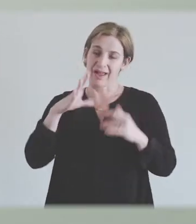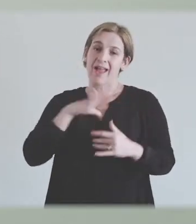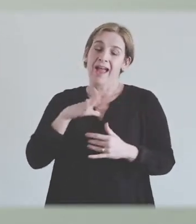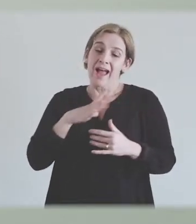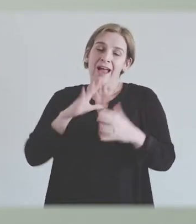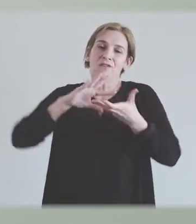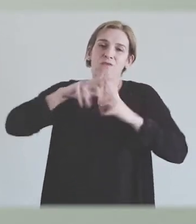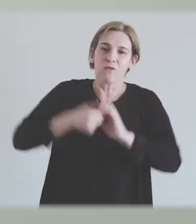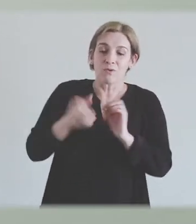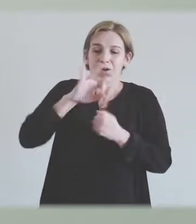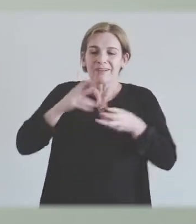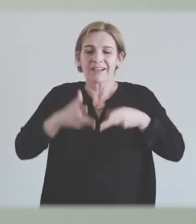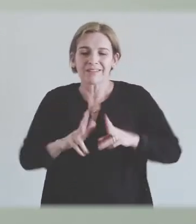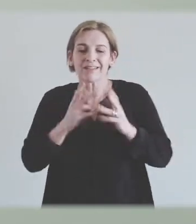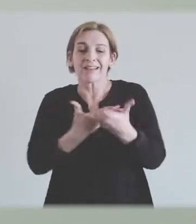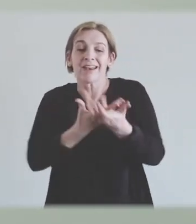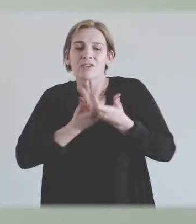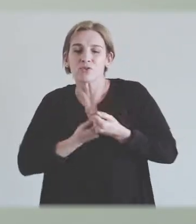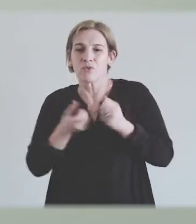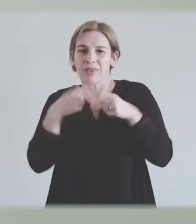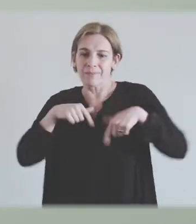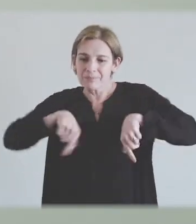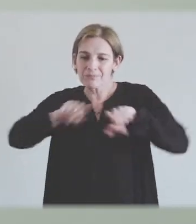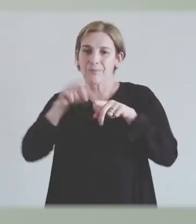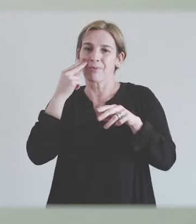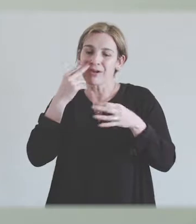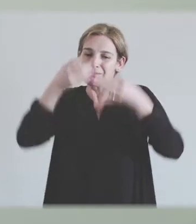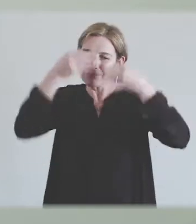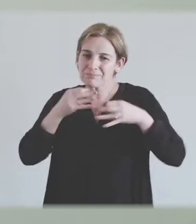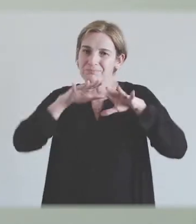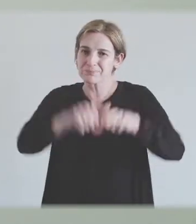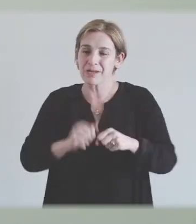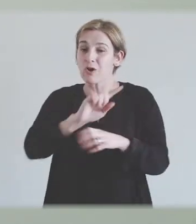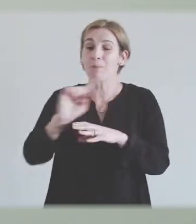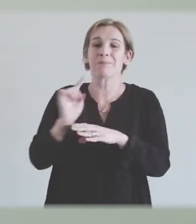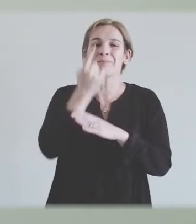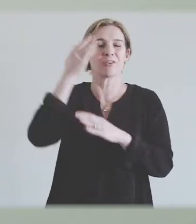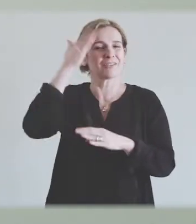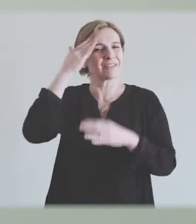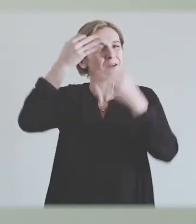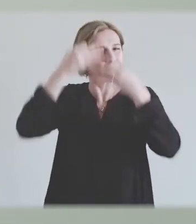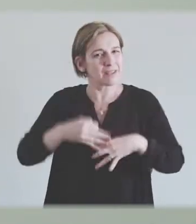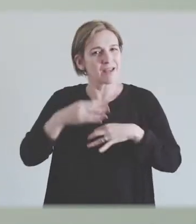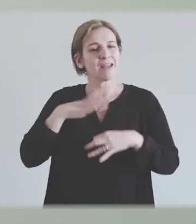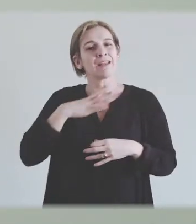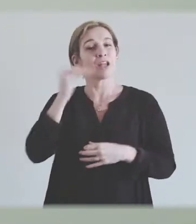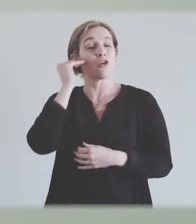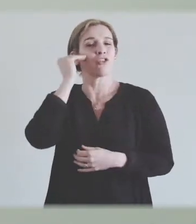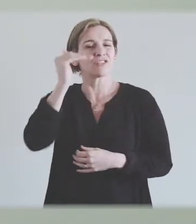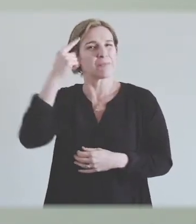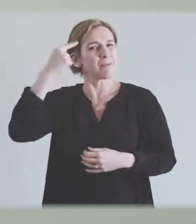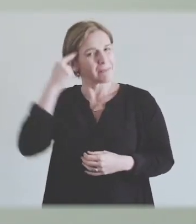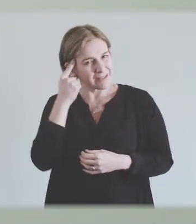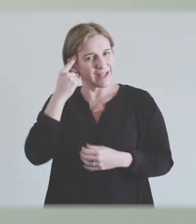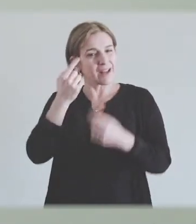obstante, herramientas o estrategias que nos ayudan a abordar estos problemas de forma eficiente. La primera cosa que tenemos que tener en cuenta es que los docentes tenemos